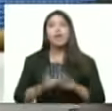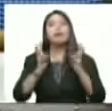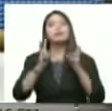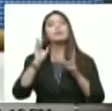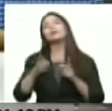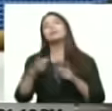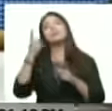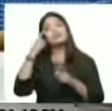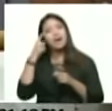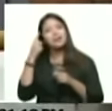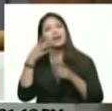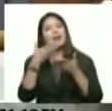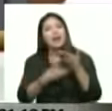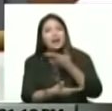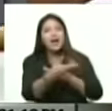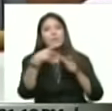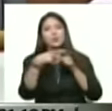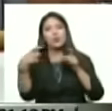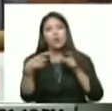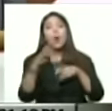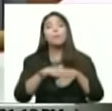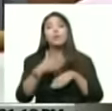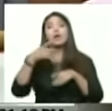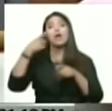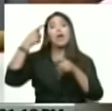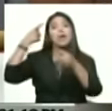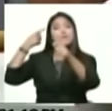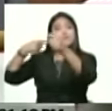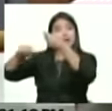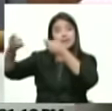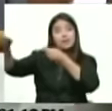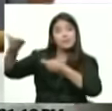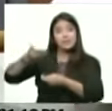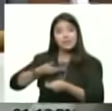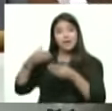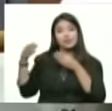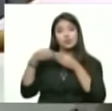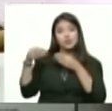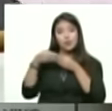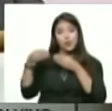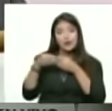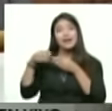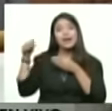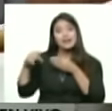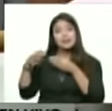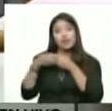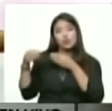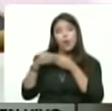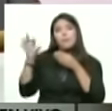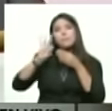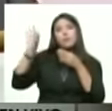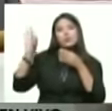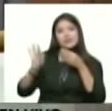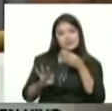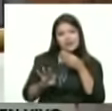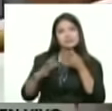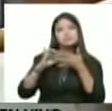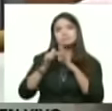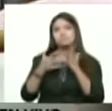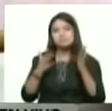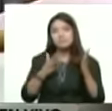tasa de cambio. Cuando se exporta, se reciben unas divisas, el porcentaje de esas divisas se le